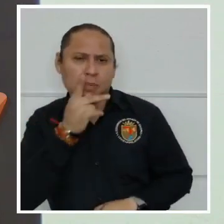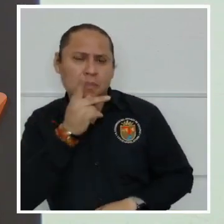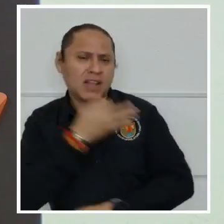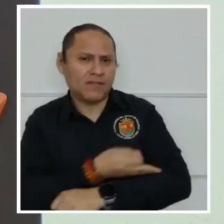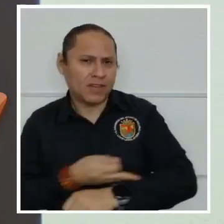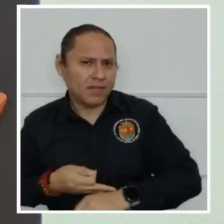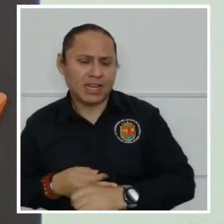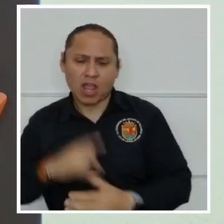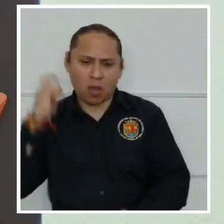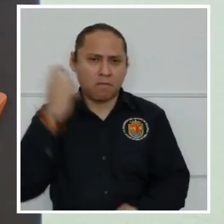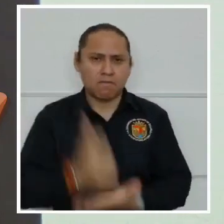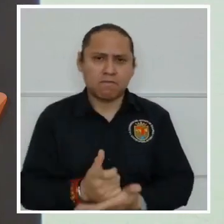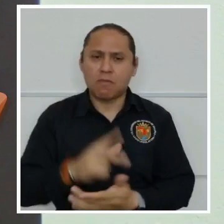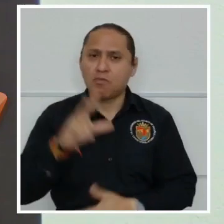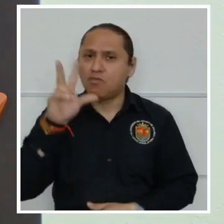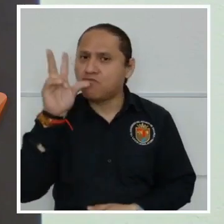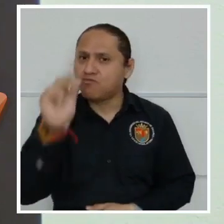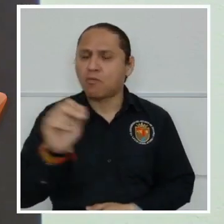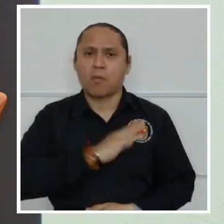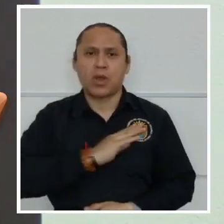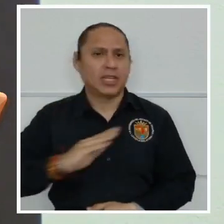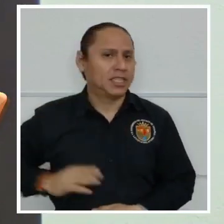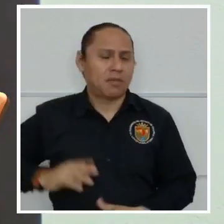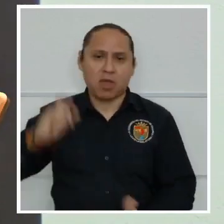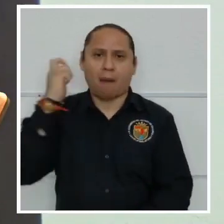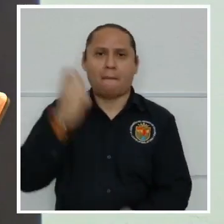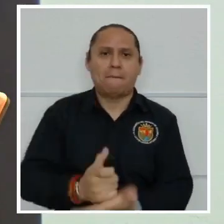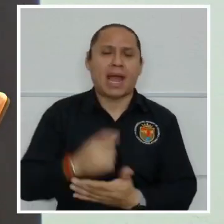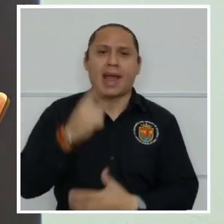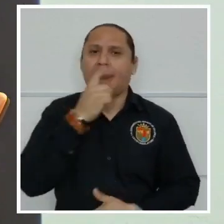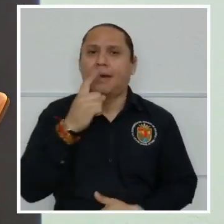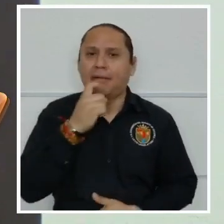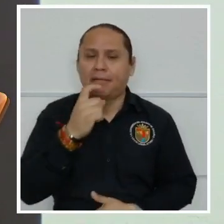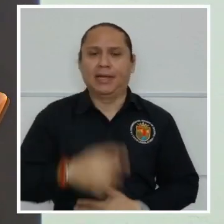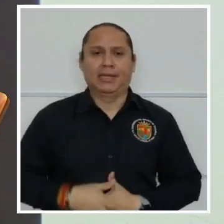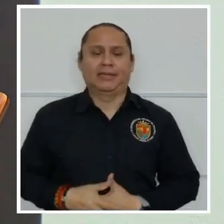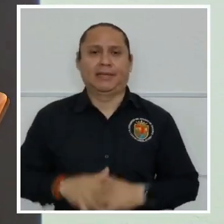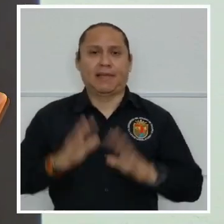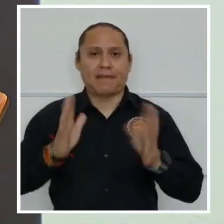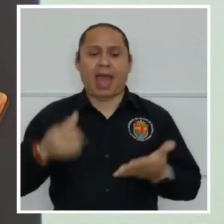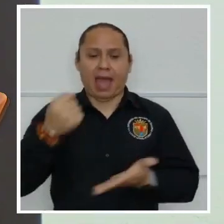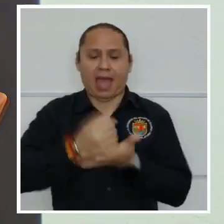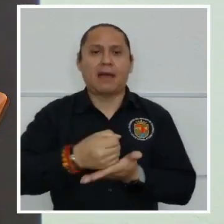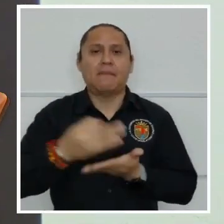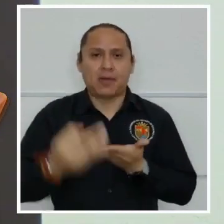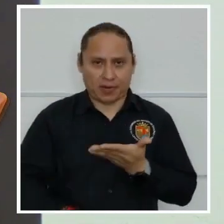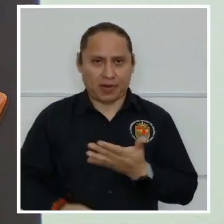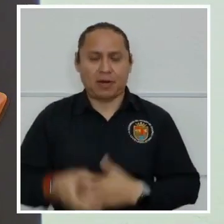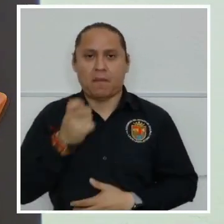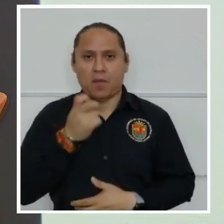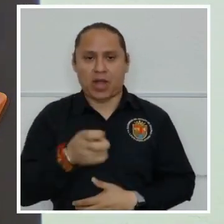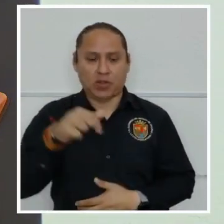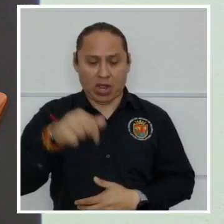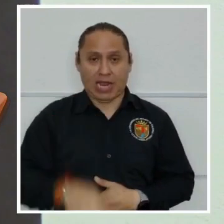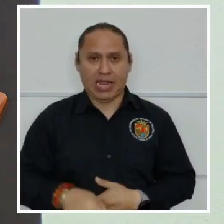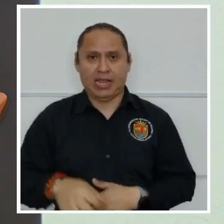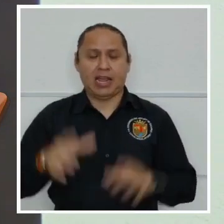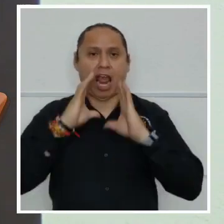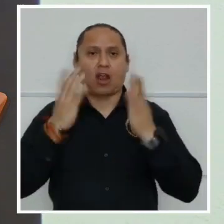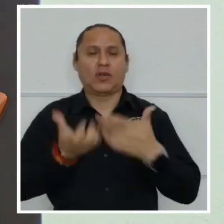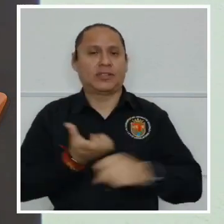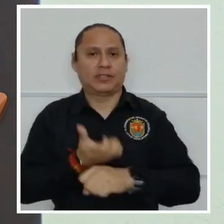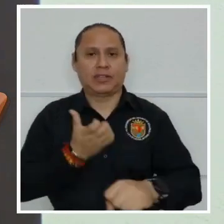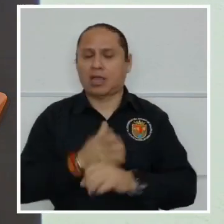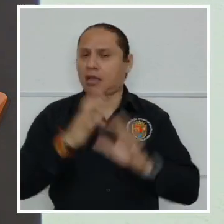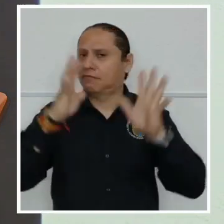de familia, que en ningún municipio paguen agua potable. Se va a aprobar, estoy seguro, por esta asamblea, y